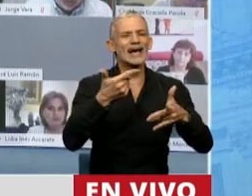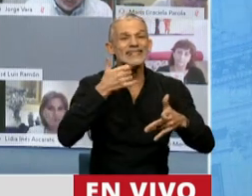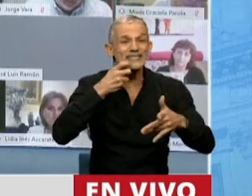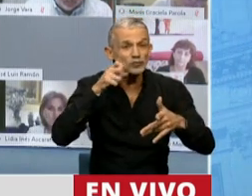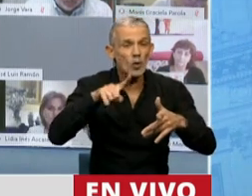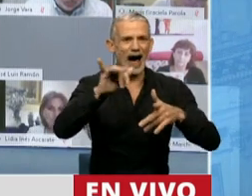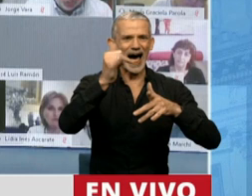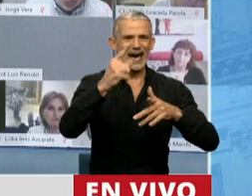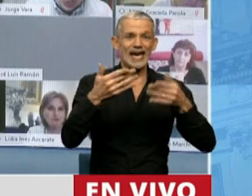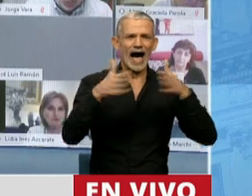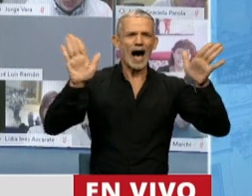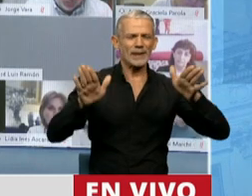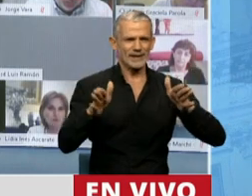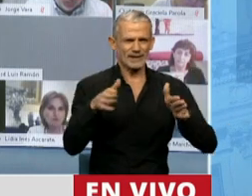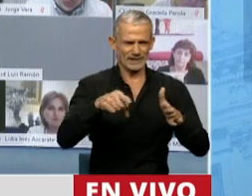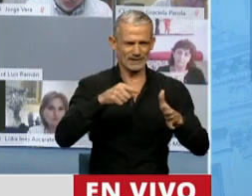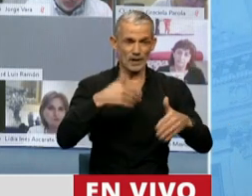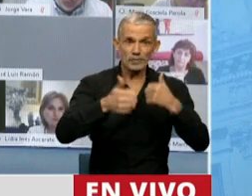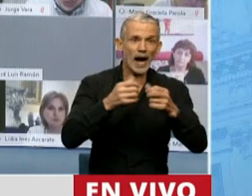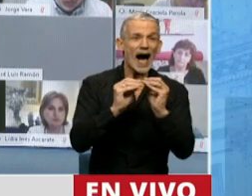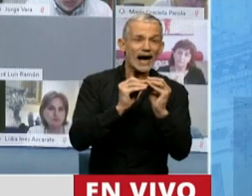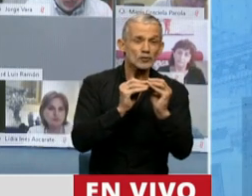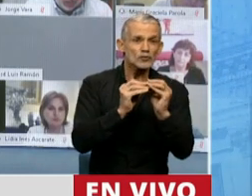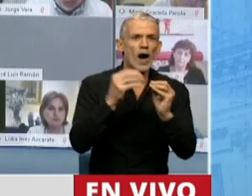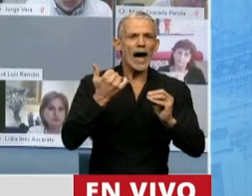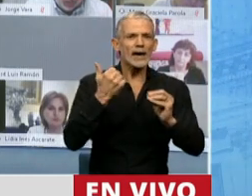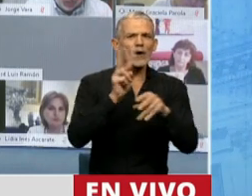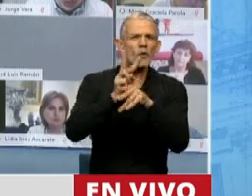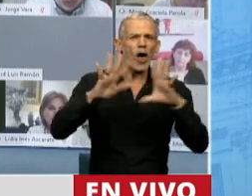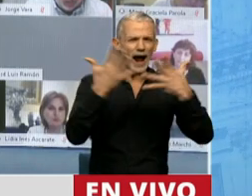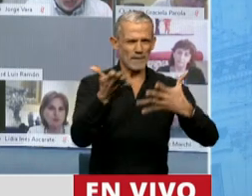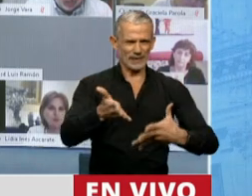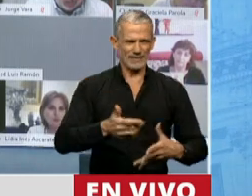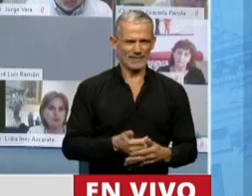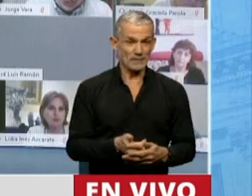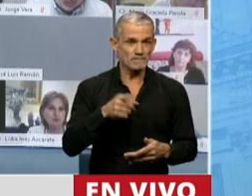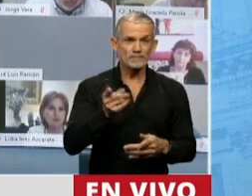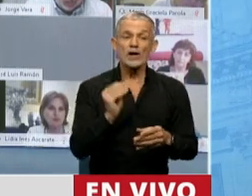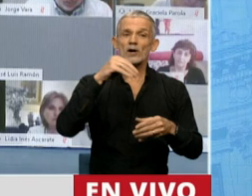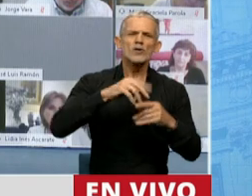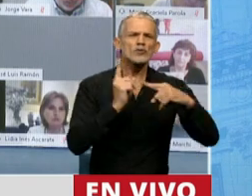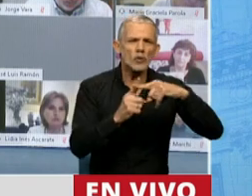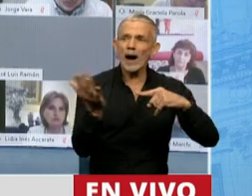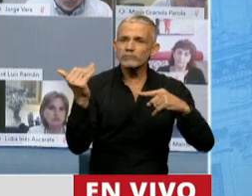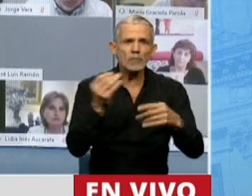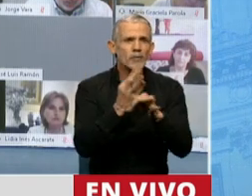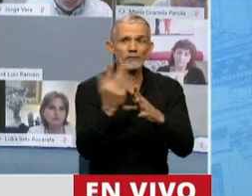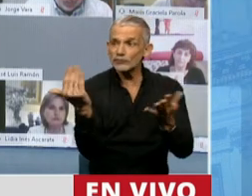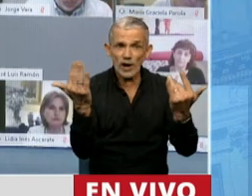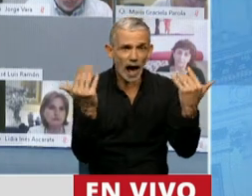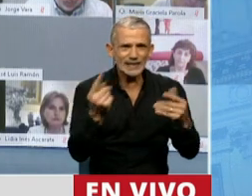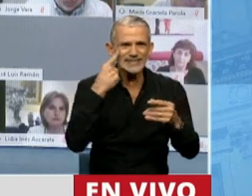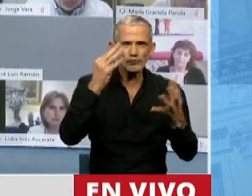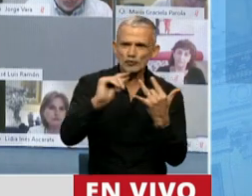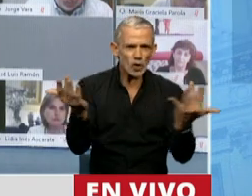premisa que es abrir el juego a los asuntos que involucr en el ambiente esto es sumar escuchar a profesionales a